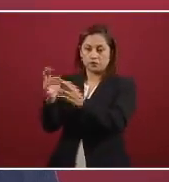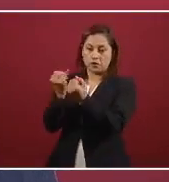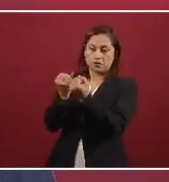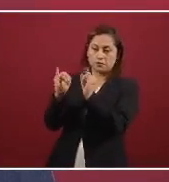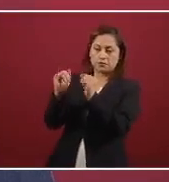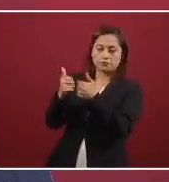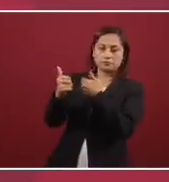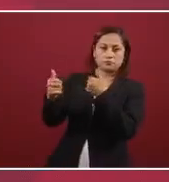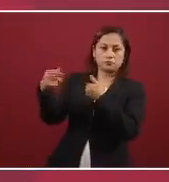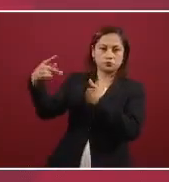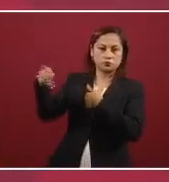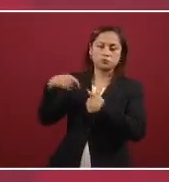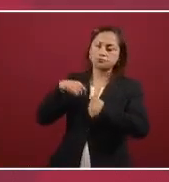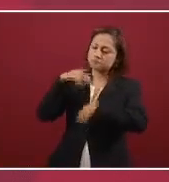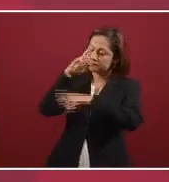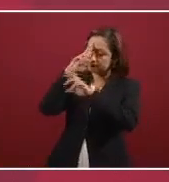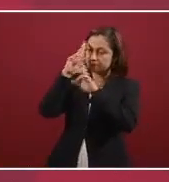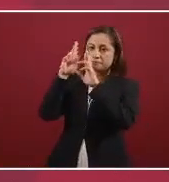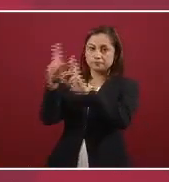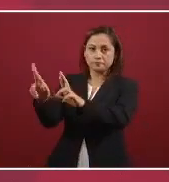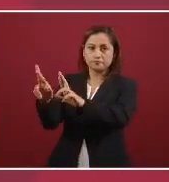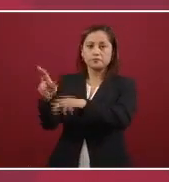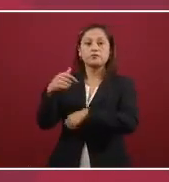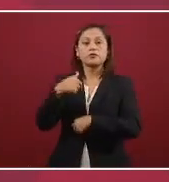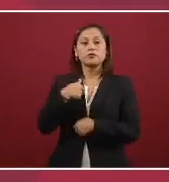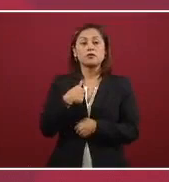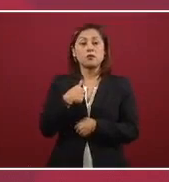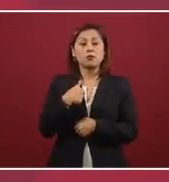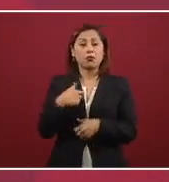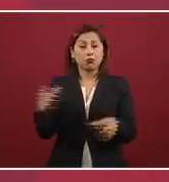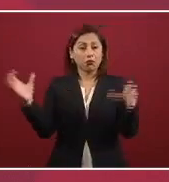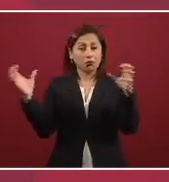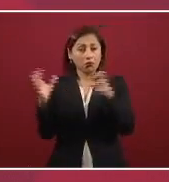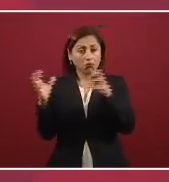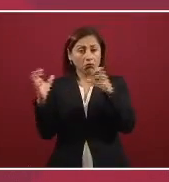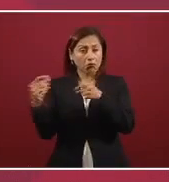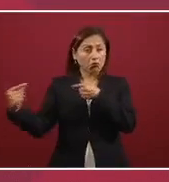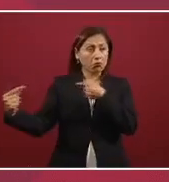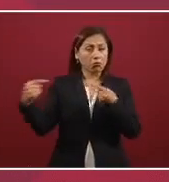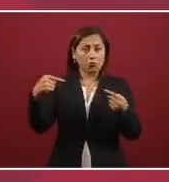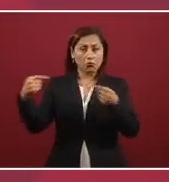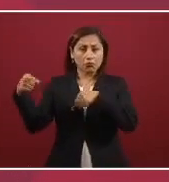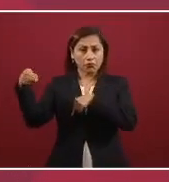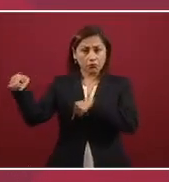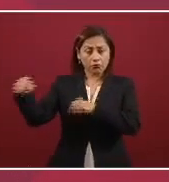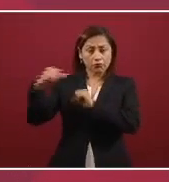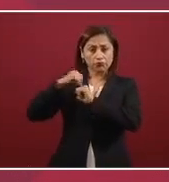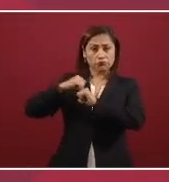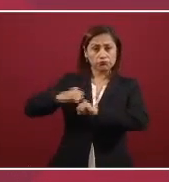México. Y no voy a pelearme con los funcionarios del Banco de México.